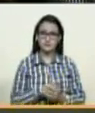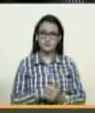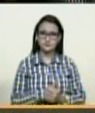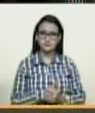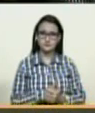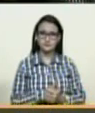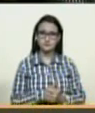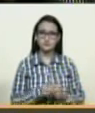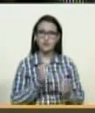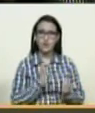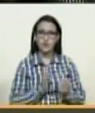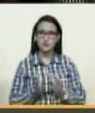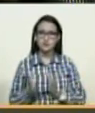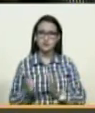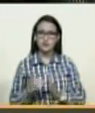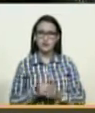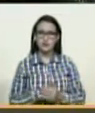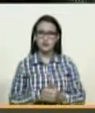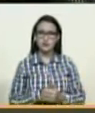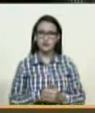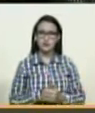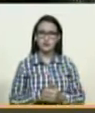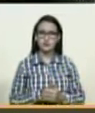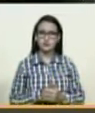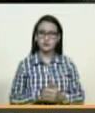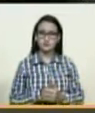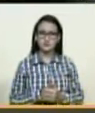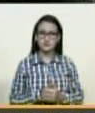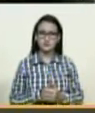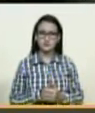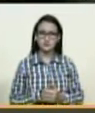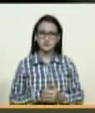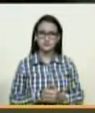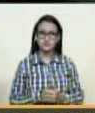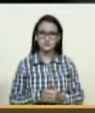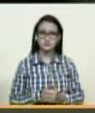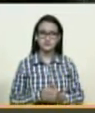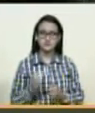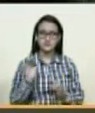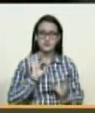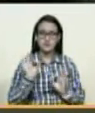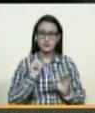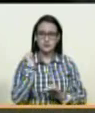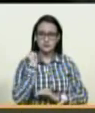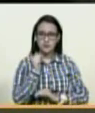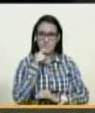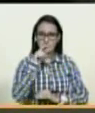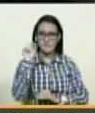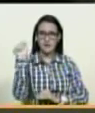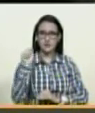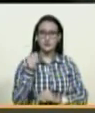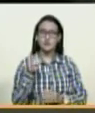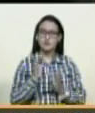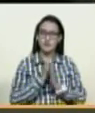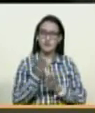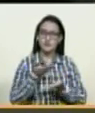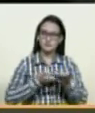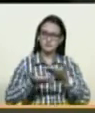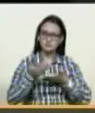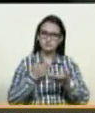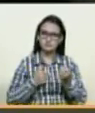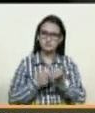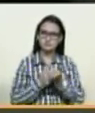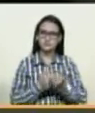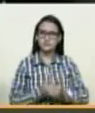organizó ese plan se planificó se diseñó este magnicidio en grado de frustración que cooperen en